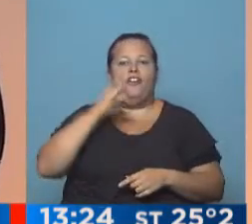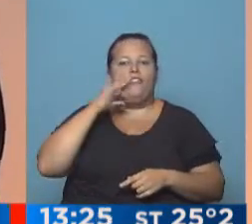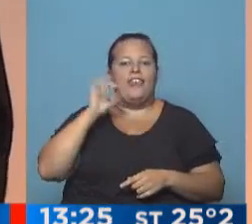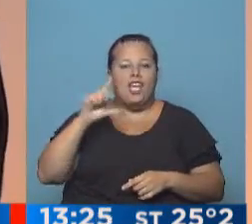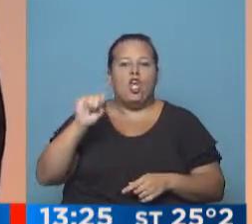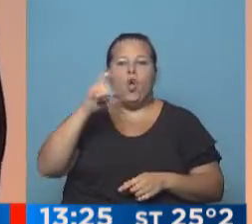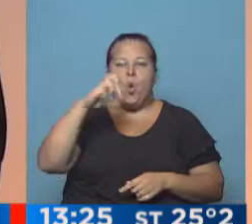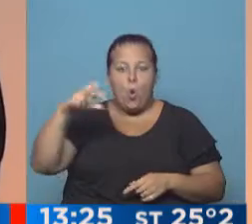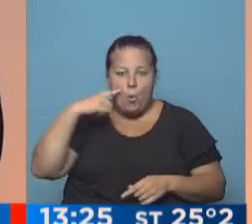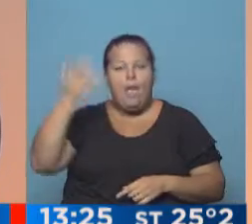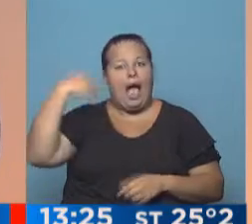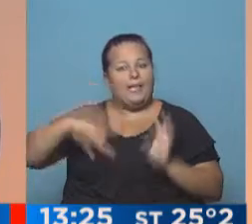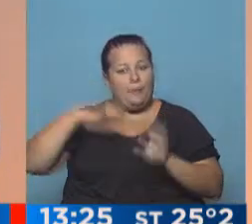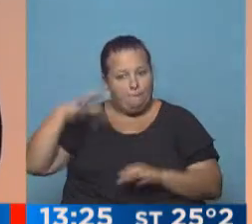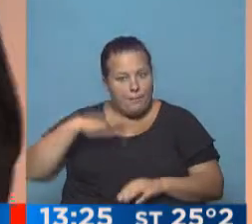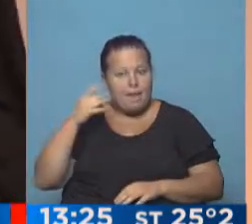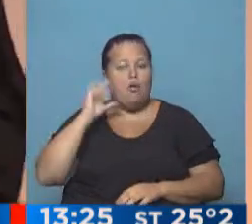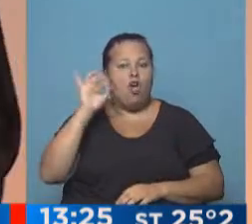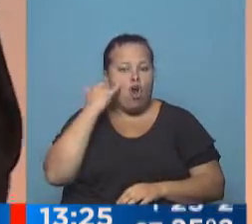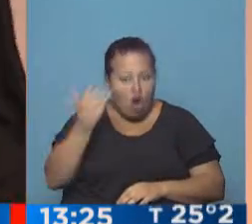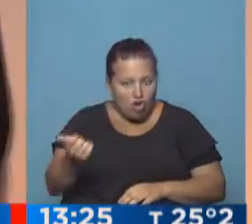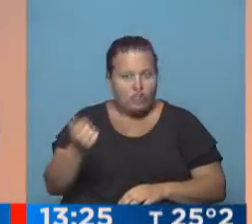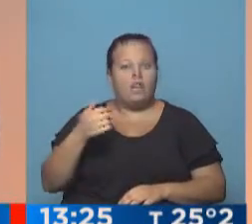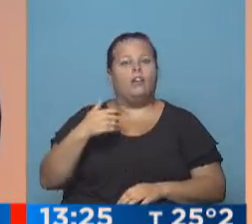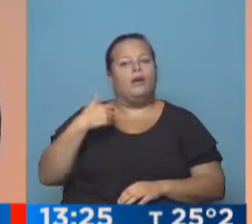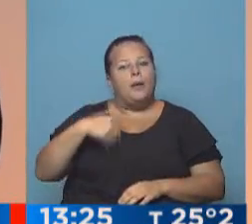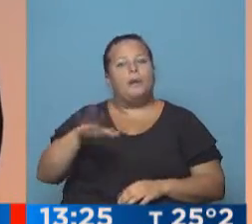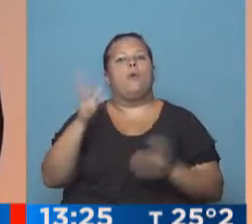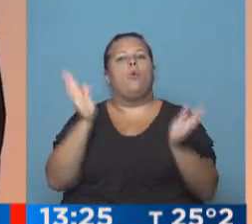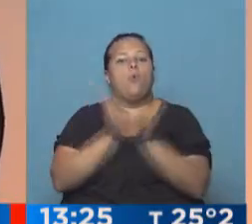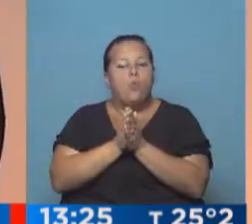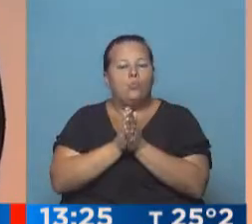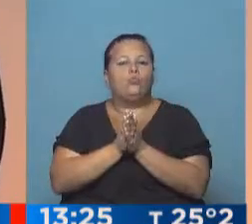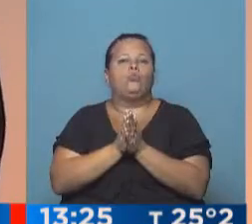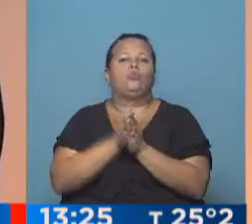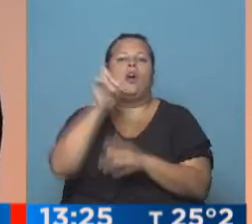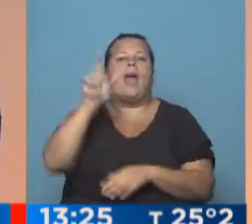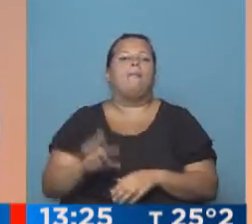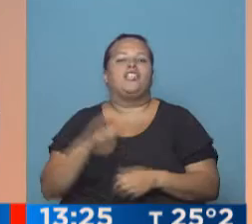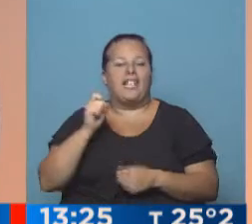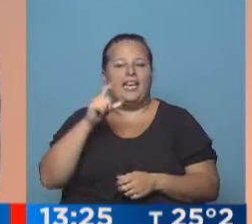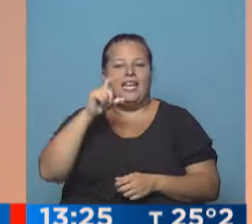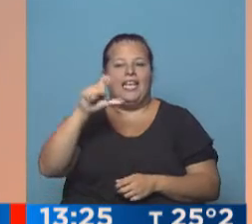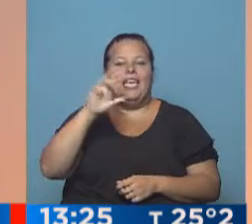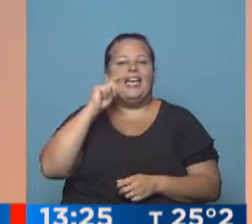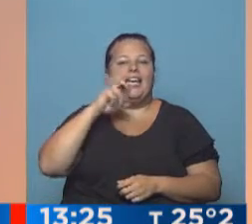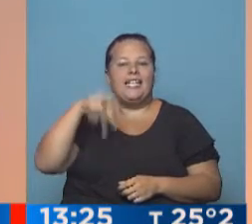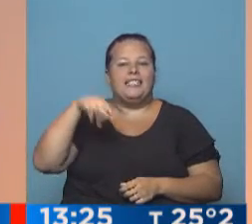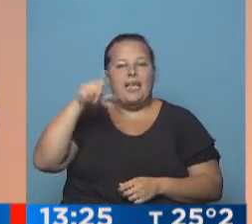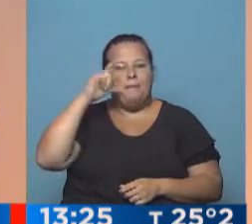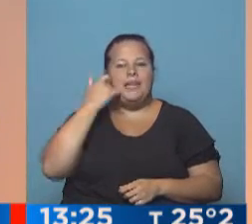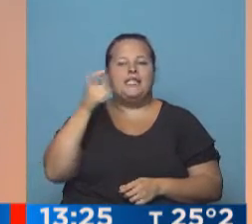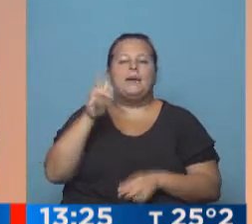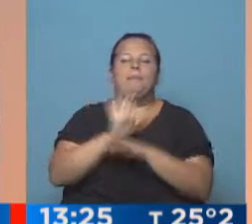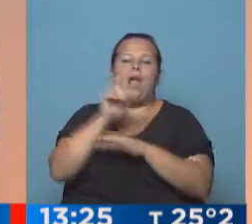una película que estuvo nominada a los premios Goya, que viene acompañada por uno de sus protagonistas, por Christian Meyer, el actor peruano